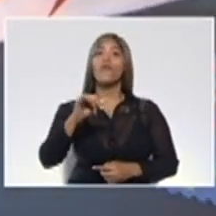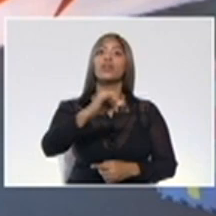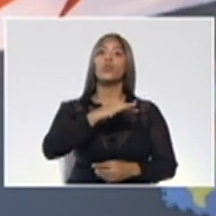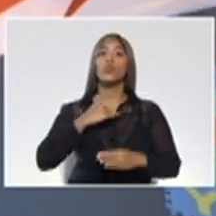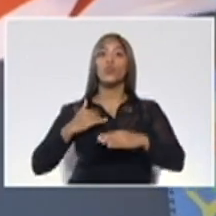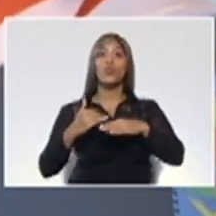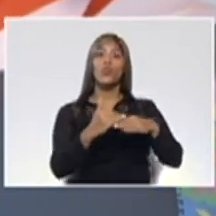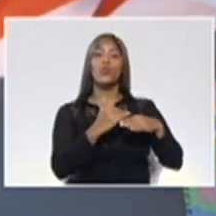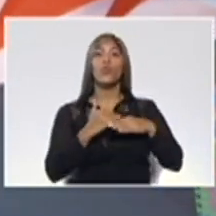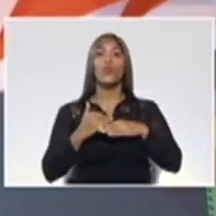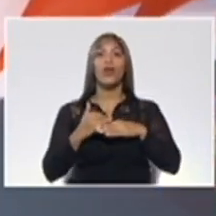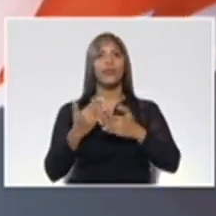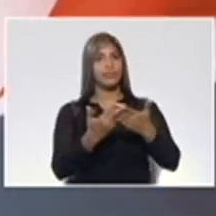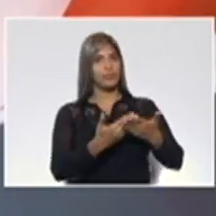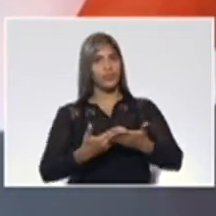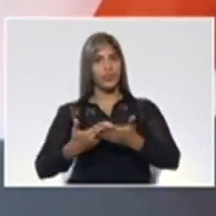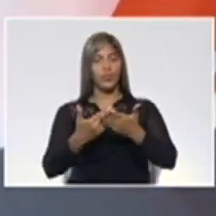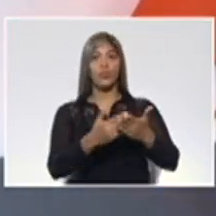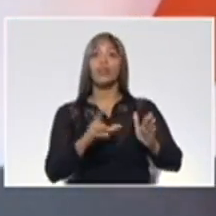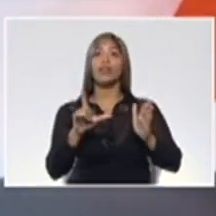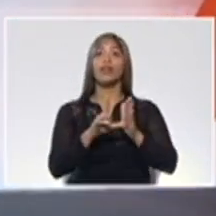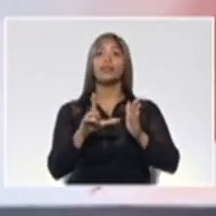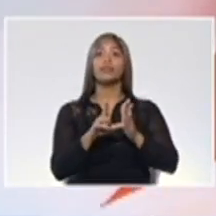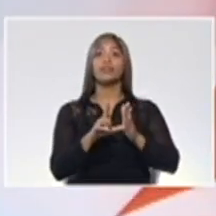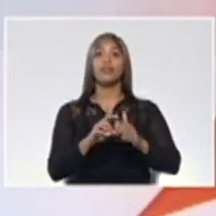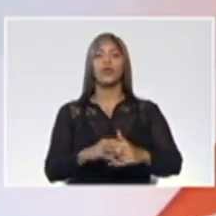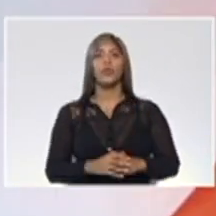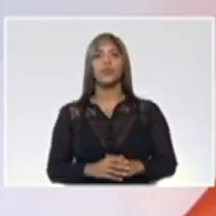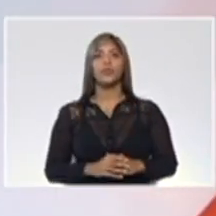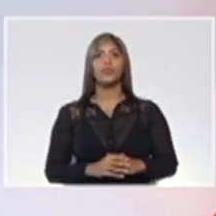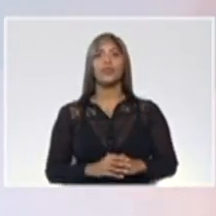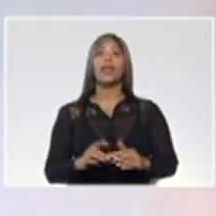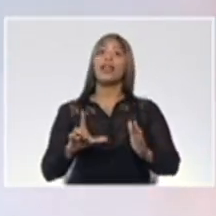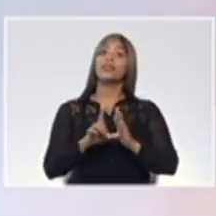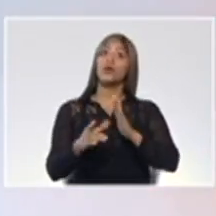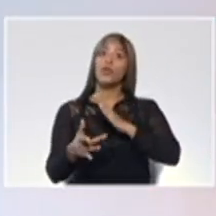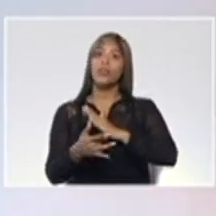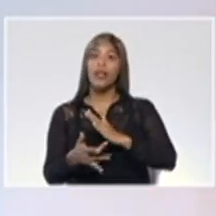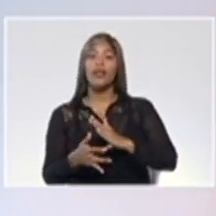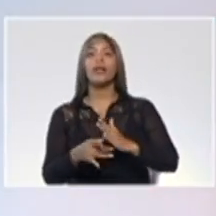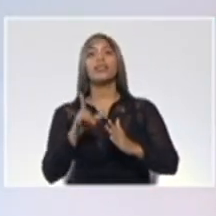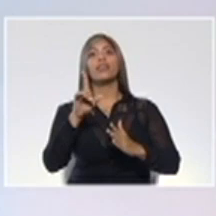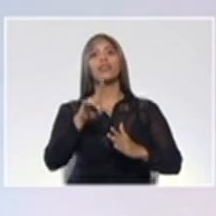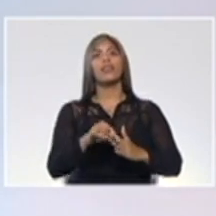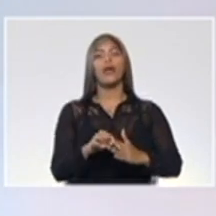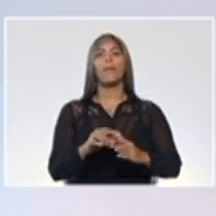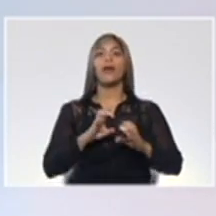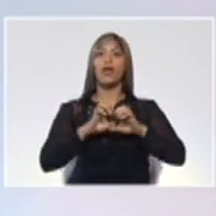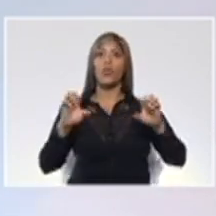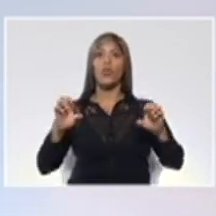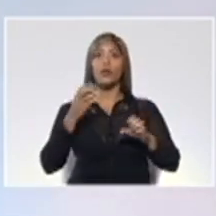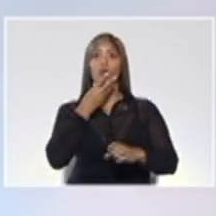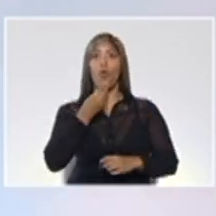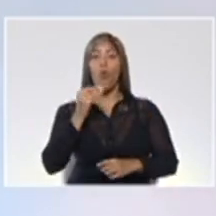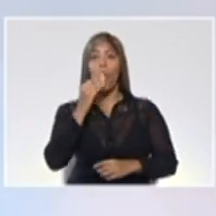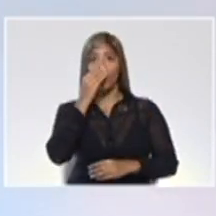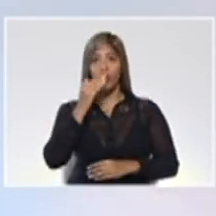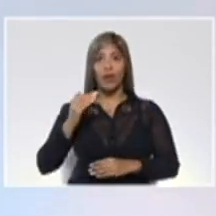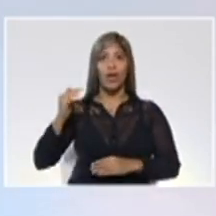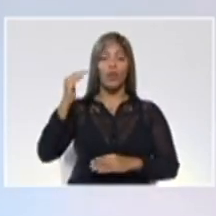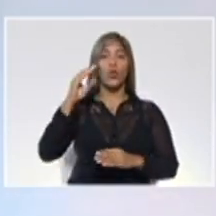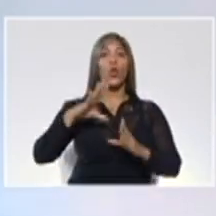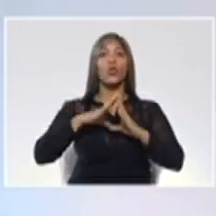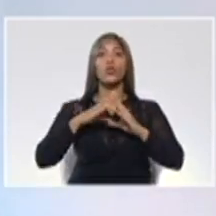jóvenes como nosotros, estudiantes de educación media general, media técnica y la modalidad de educación para jóvenes y adultos